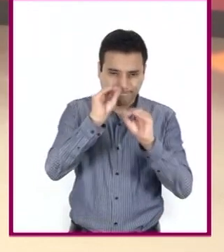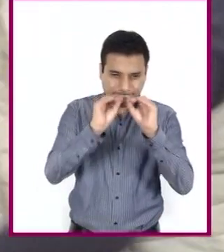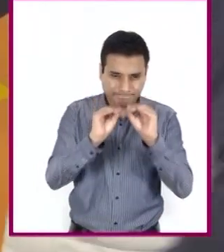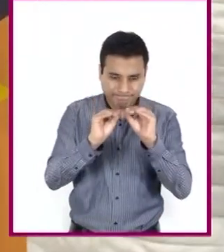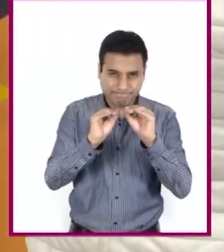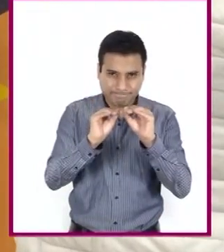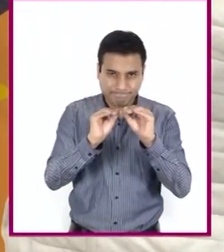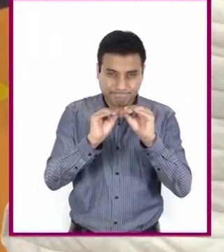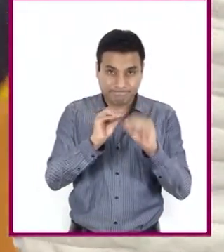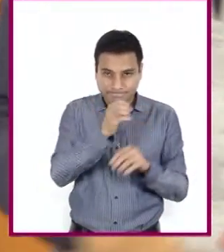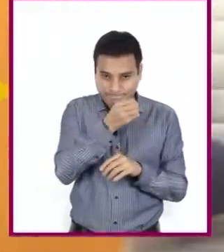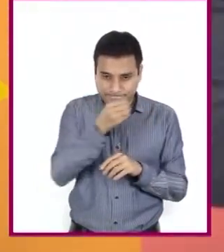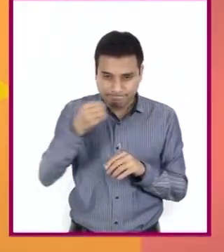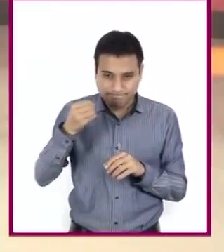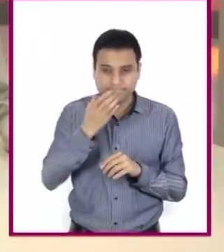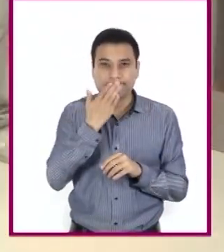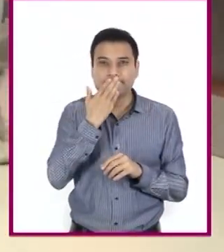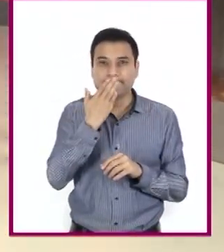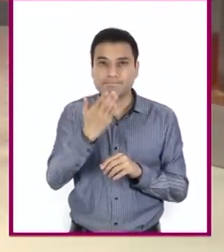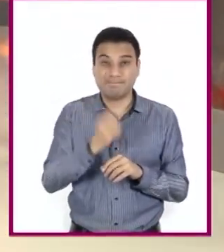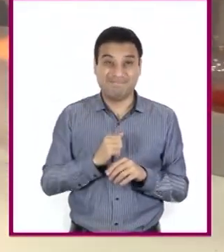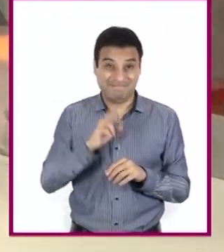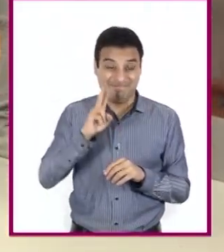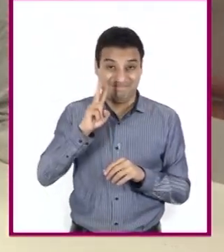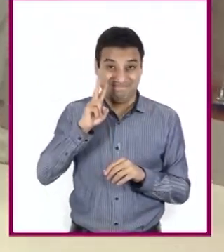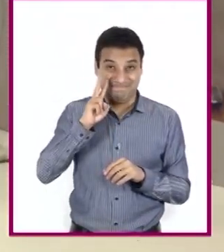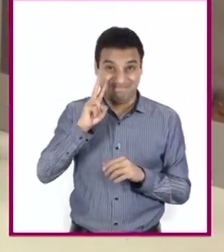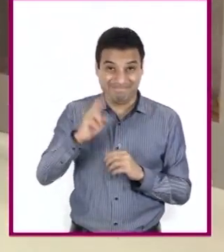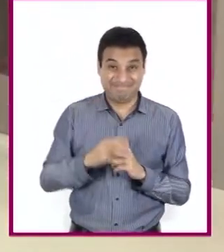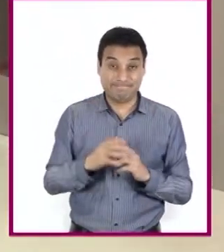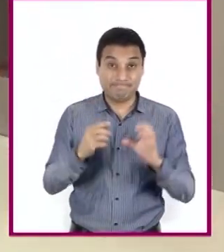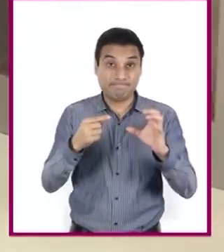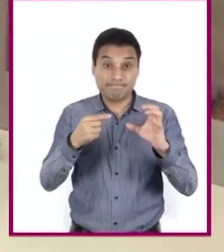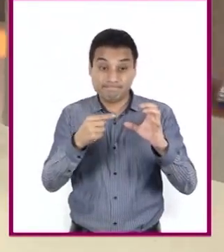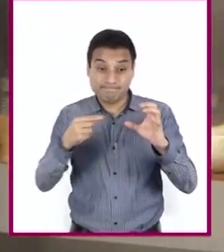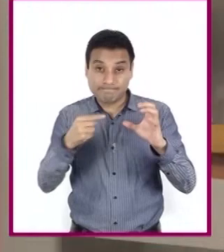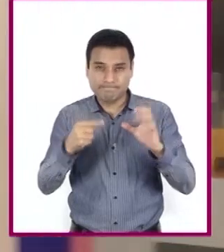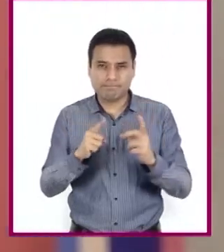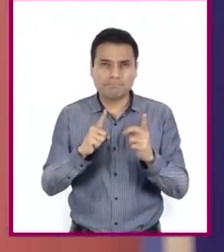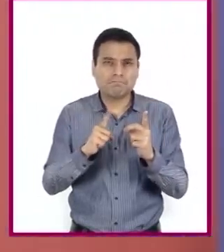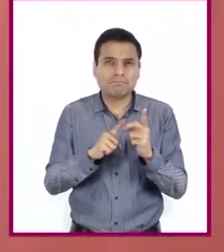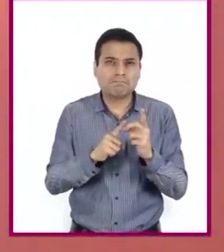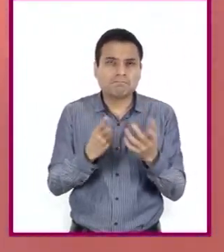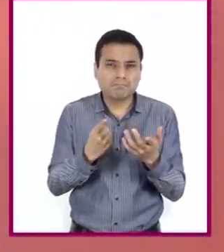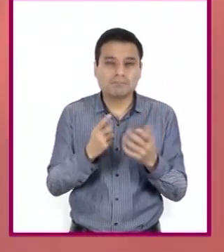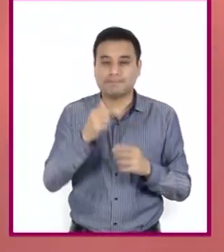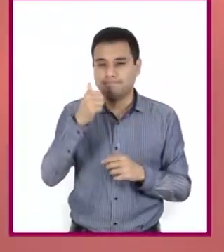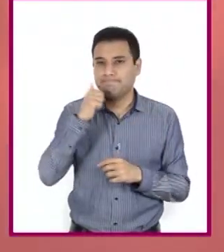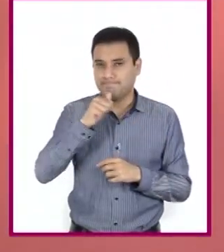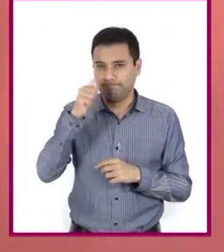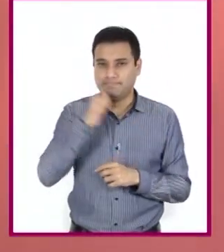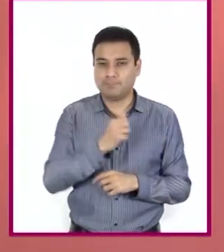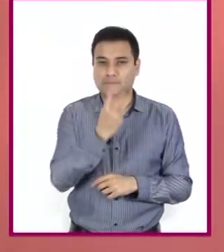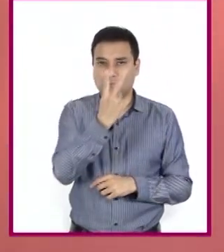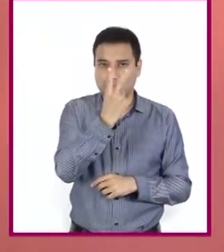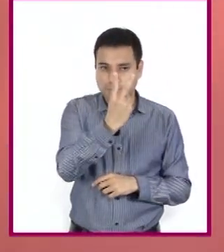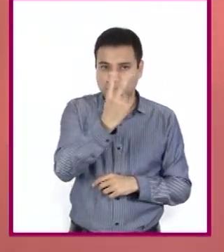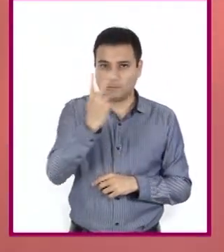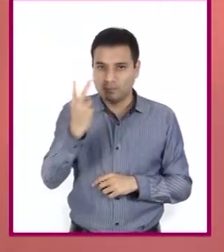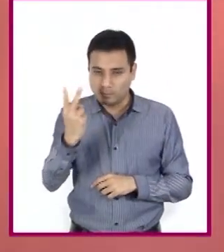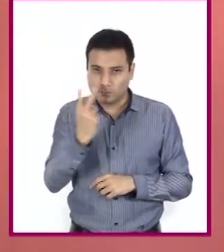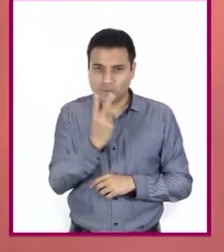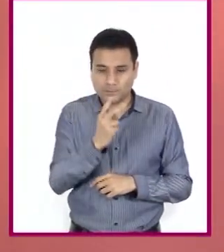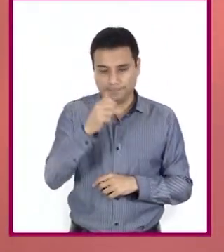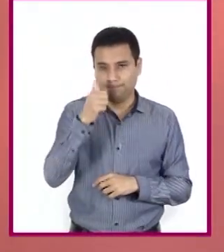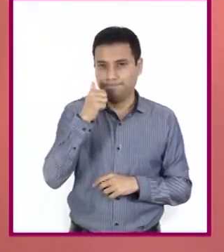fórmula, a nuestro diagrama, y si se dan cuenta, los electrones se van colocando por pares. Esta es la manera correcta de ir